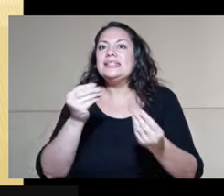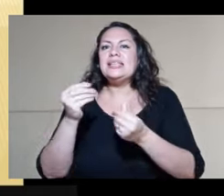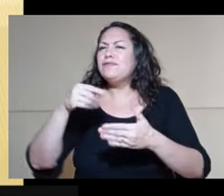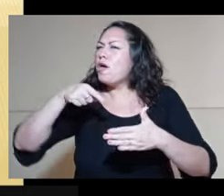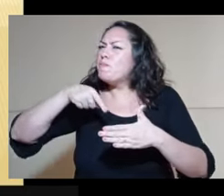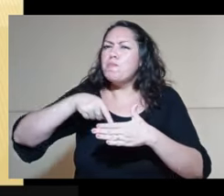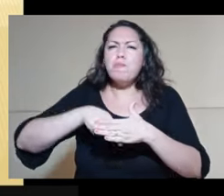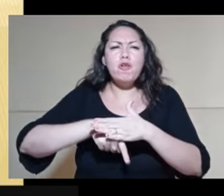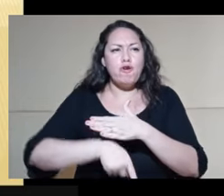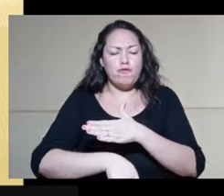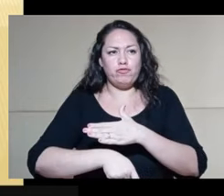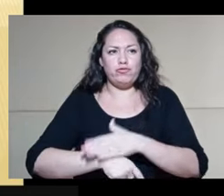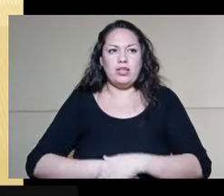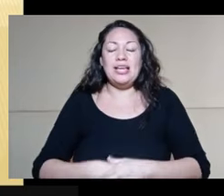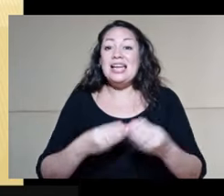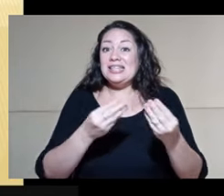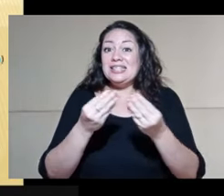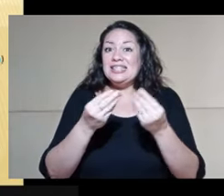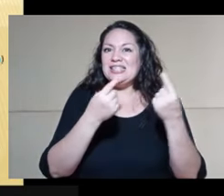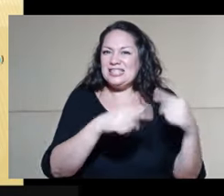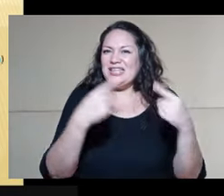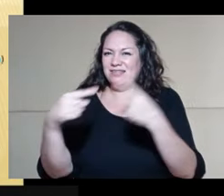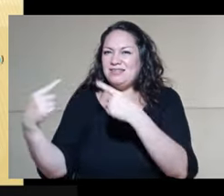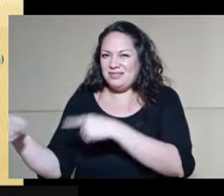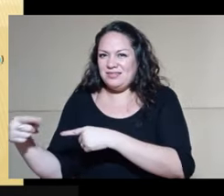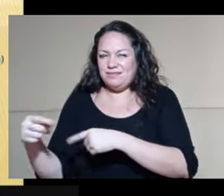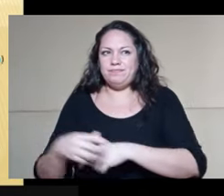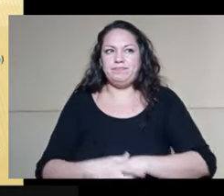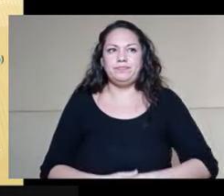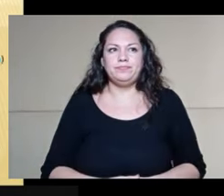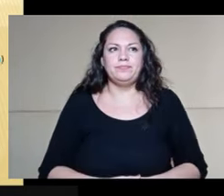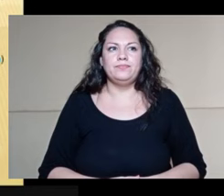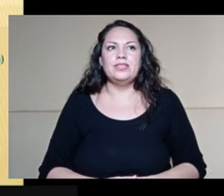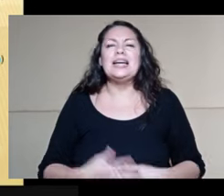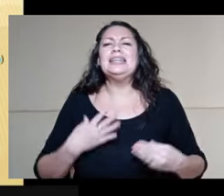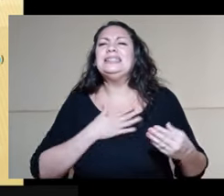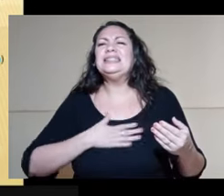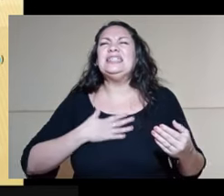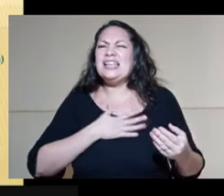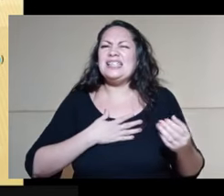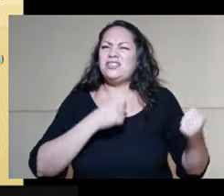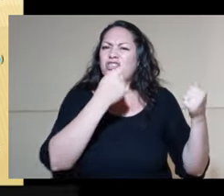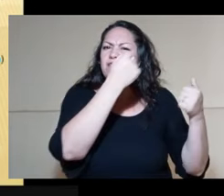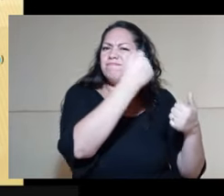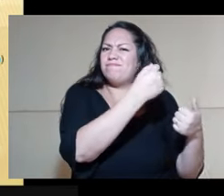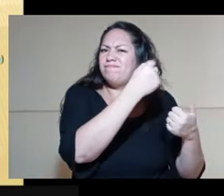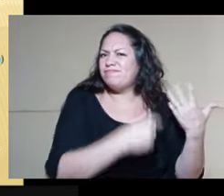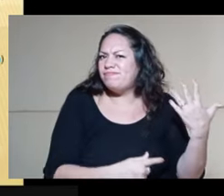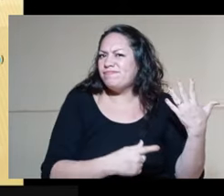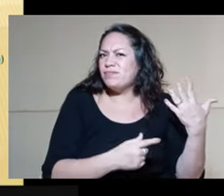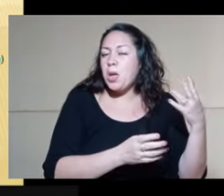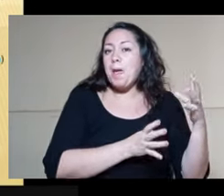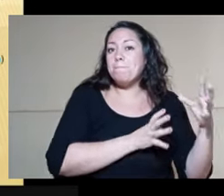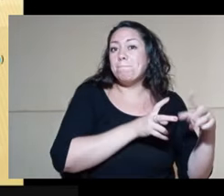profunda. ¿Sí? Bien, tenemos sensaciones que se llaman discriminativas, que son aquellas sensaciones que